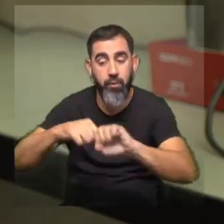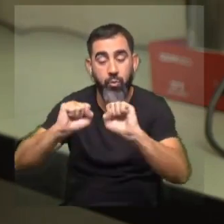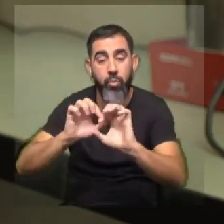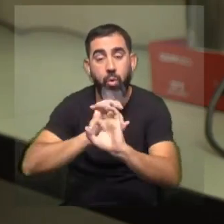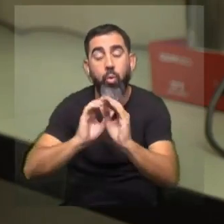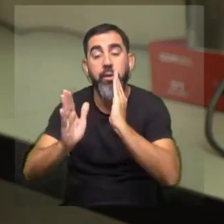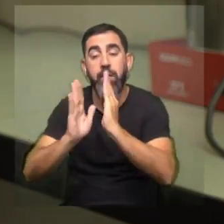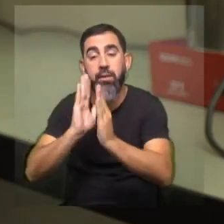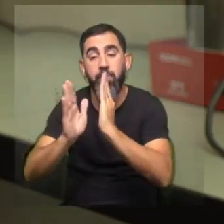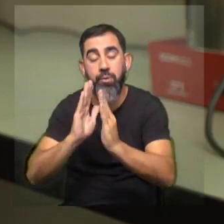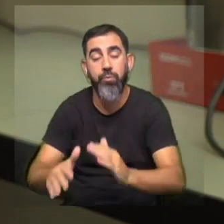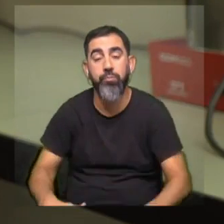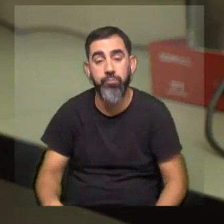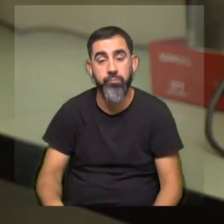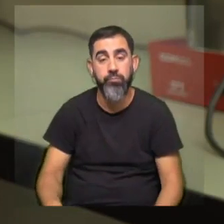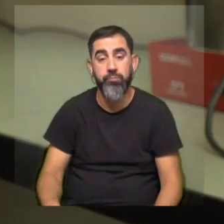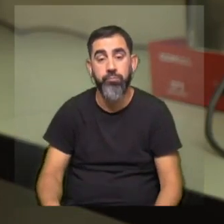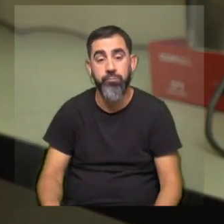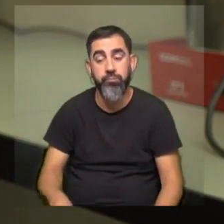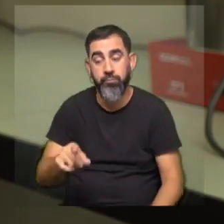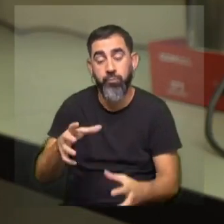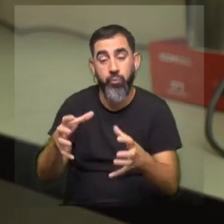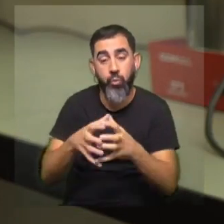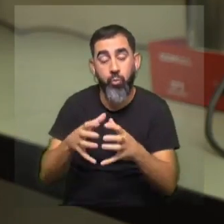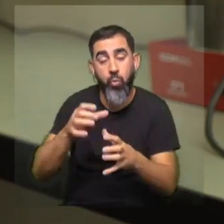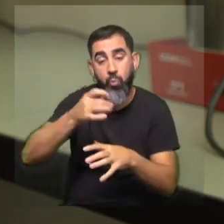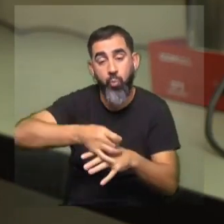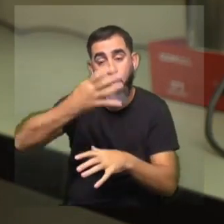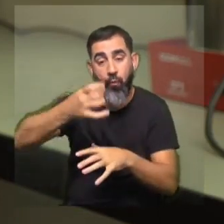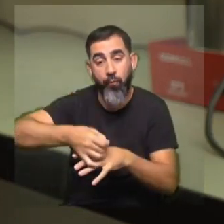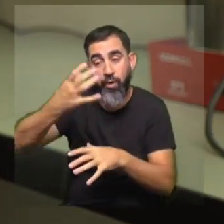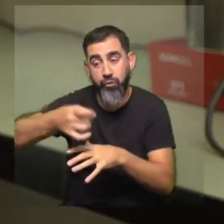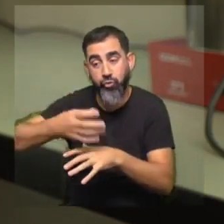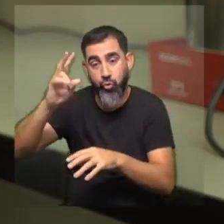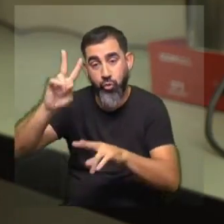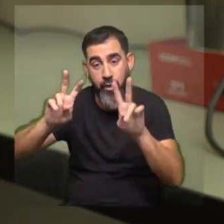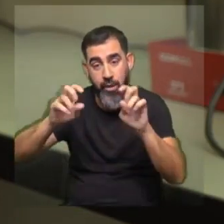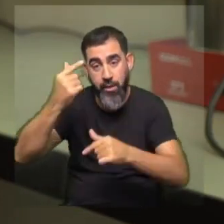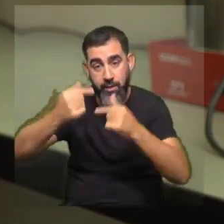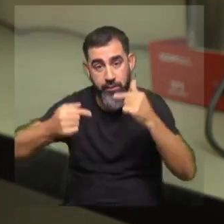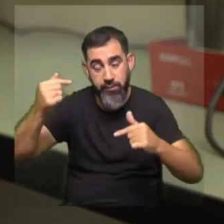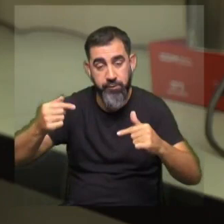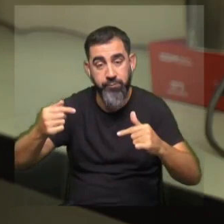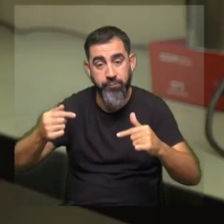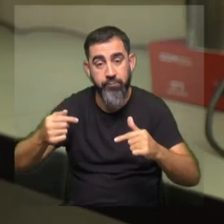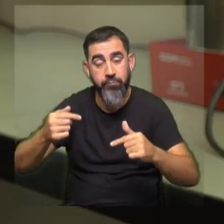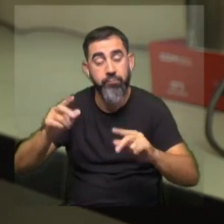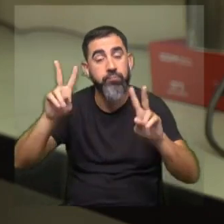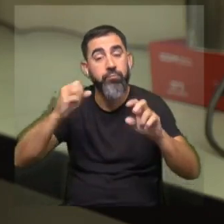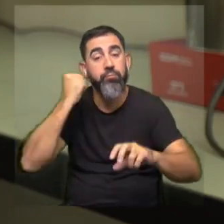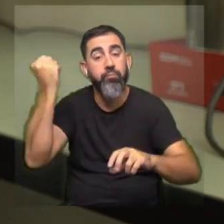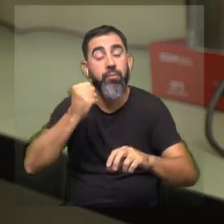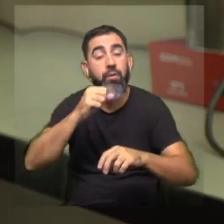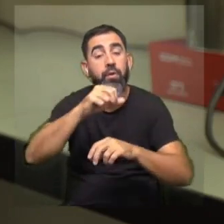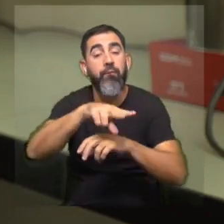para terapias. Y en ese equipo multidisciplinario que se encarga de estos aspectos, una figura esencial es el